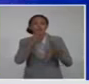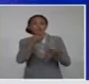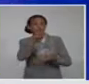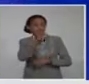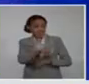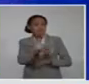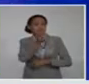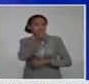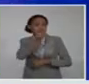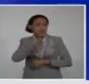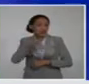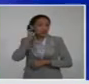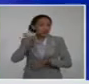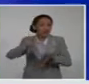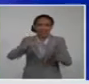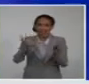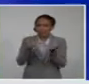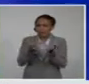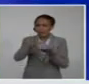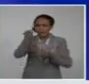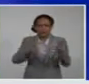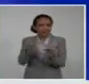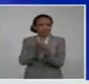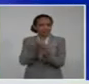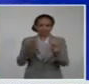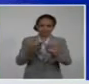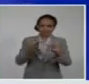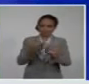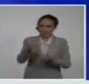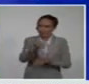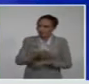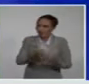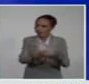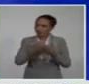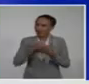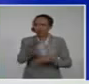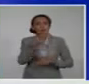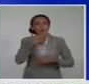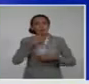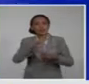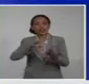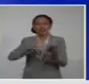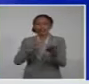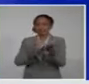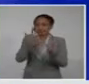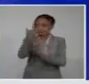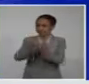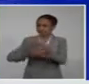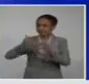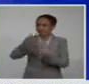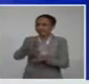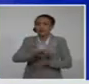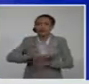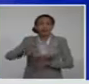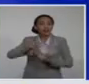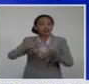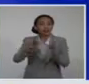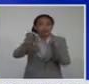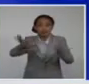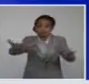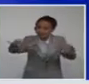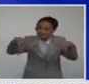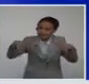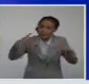equipo que nos acompaña y hace posible esta transmisión, a la intérprete de lenguas de señas y a todas las personas que escuchan